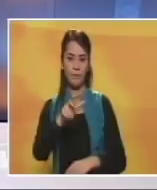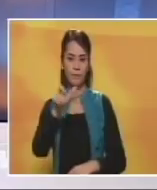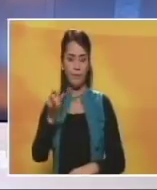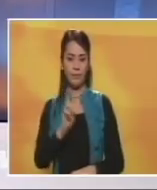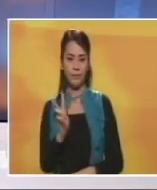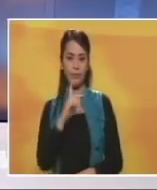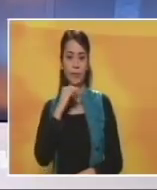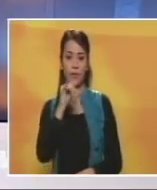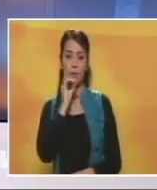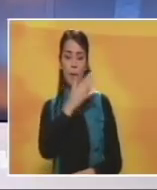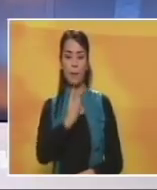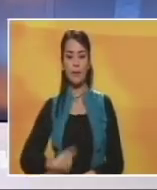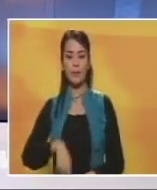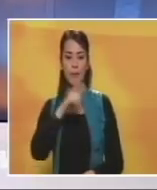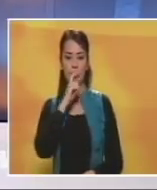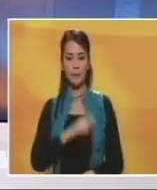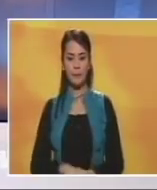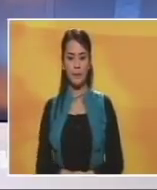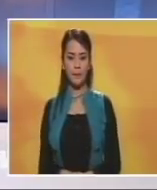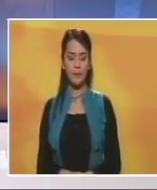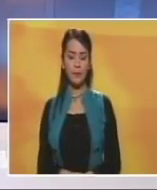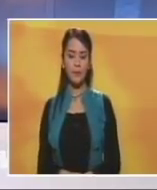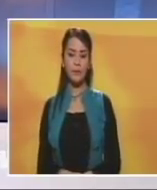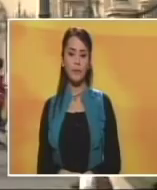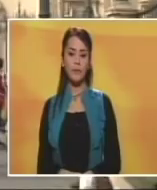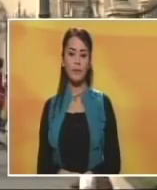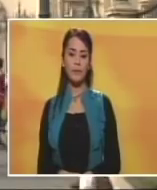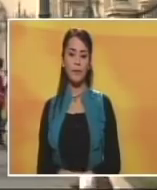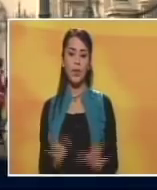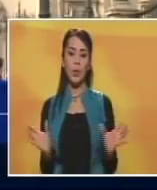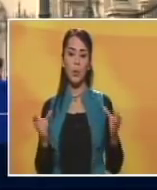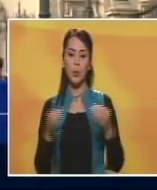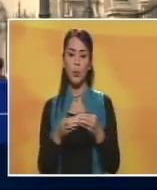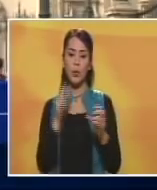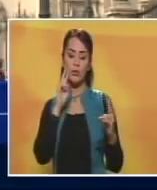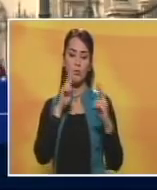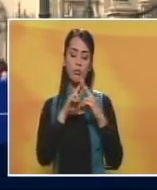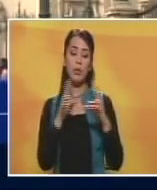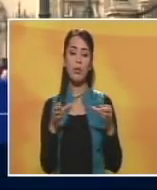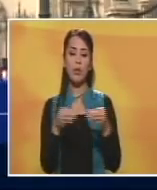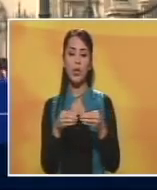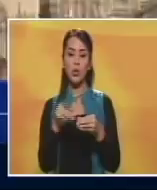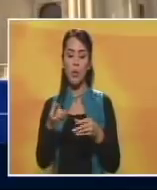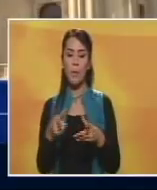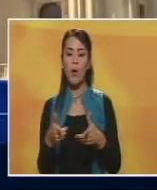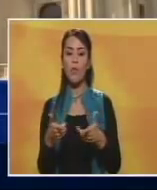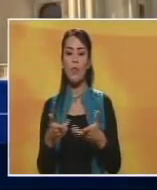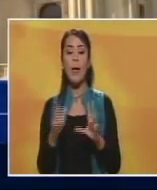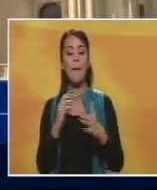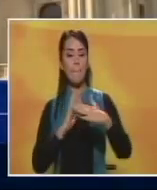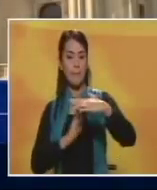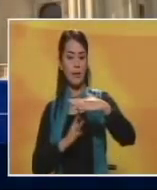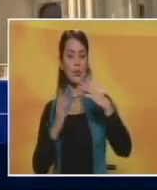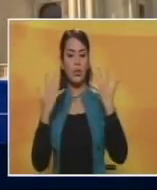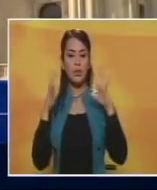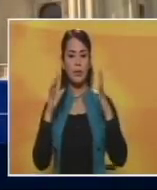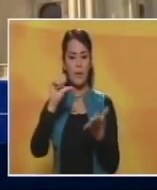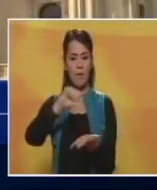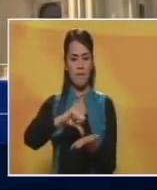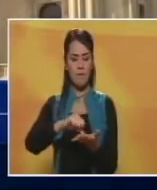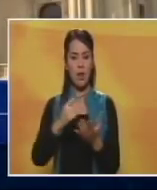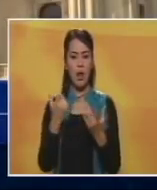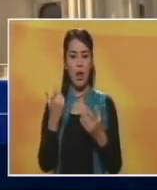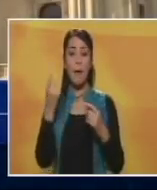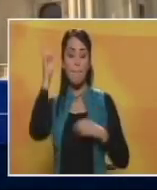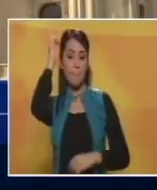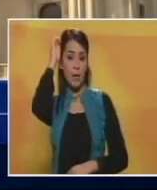afirmó el presidente de la República, Nicolás Maduro. Al término de un encuentro del Comité Andino de Autoridades de Migración que se celebró en Lima para